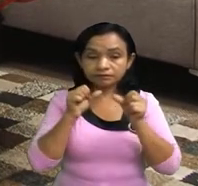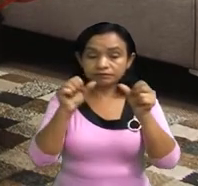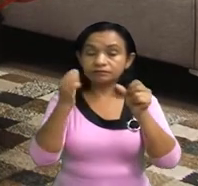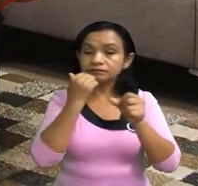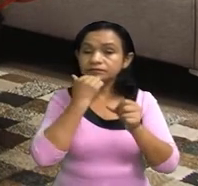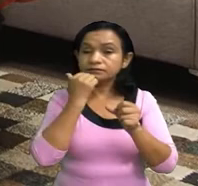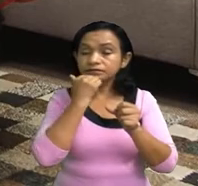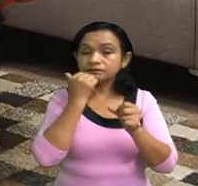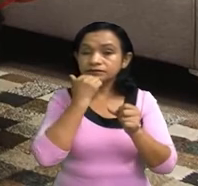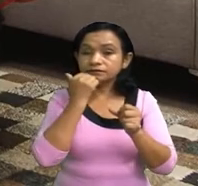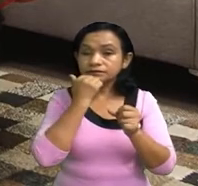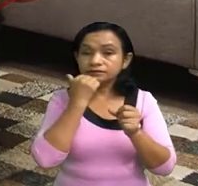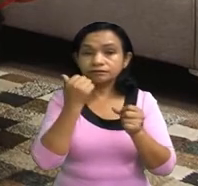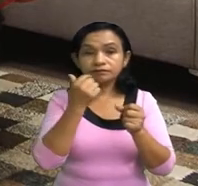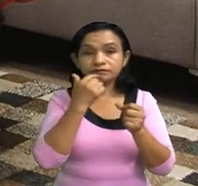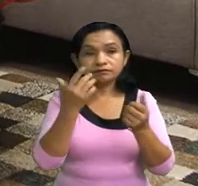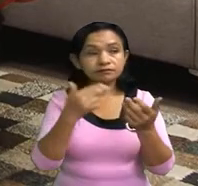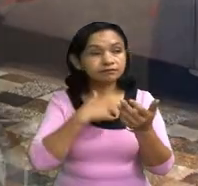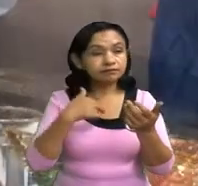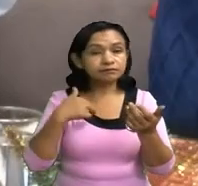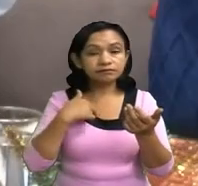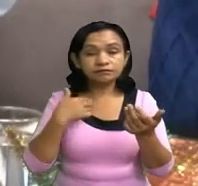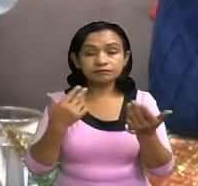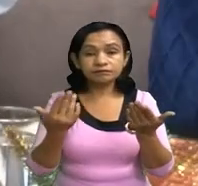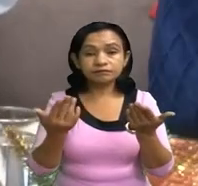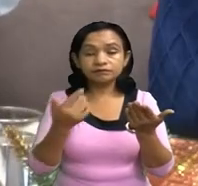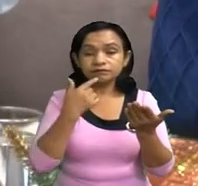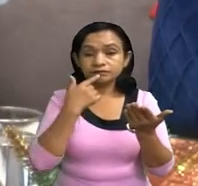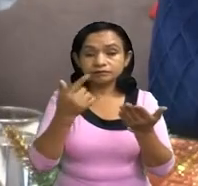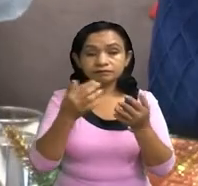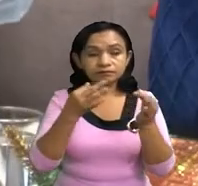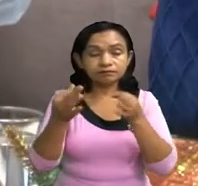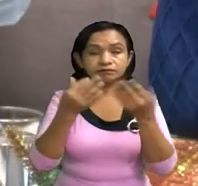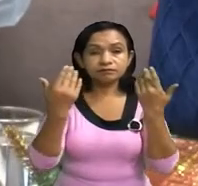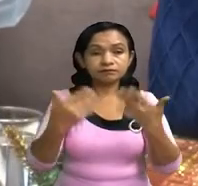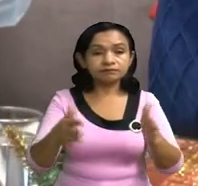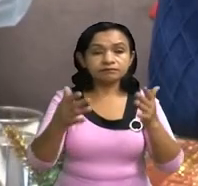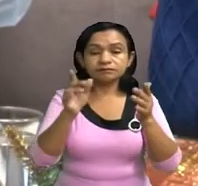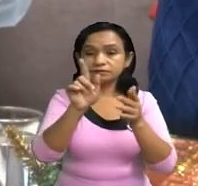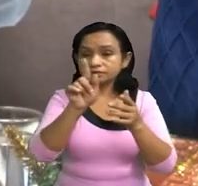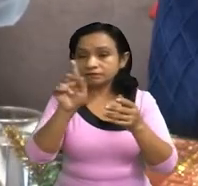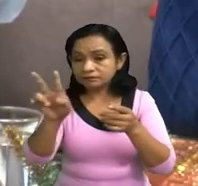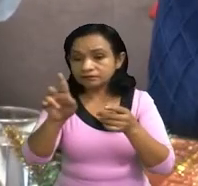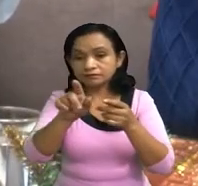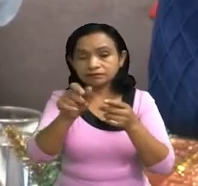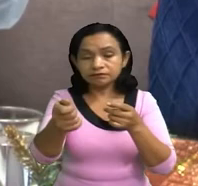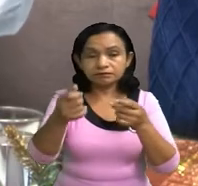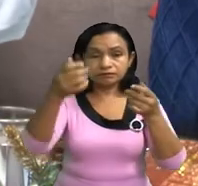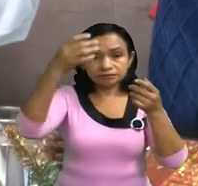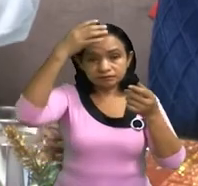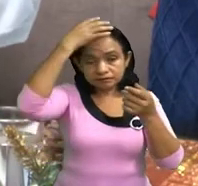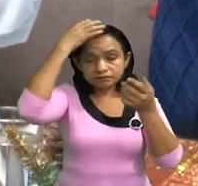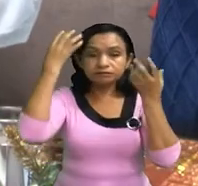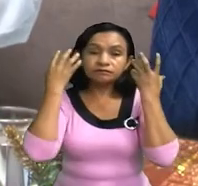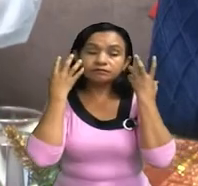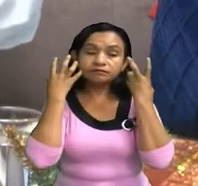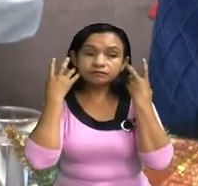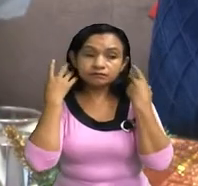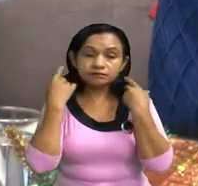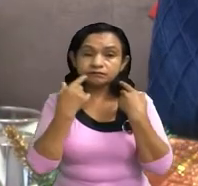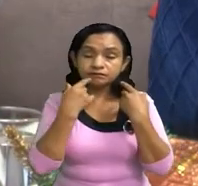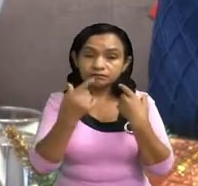equivocando. Porque ¿cómo vamos a hacer? Como se lo he dicho públicamente al Cardenal Brenes,